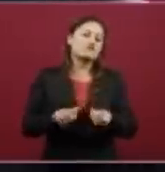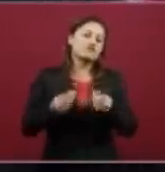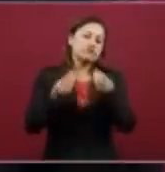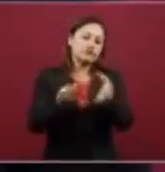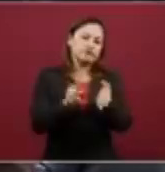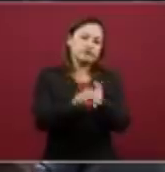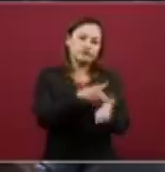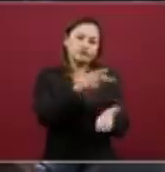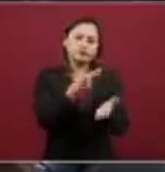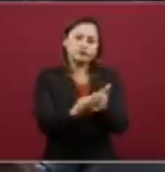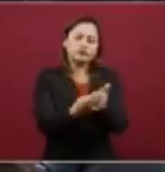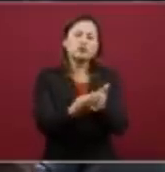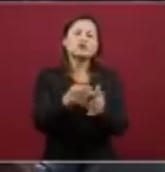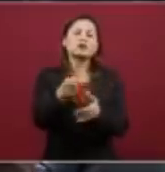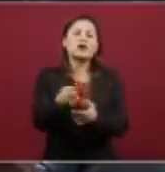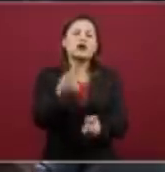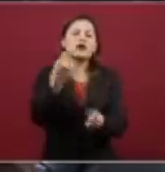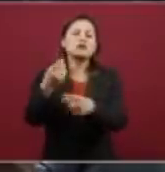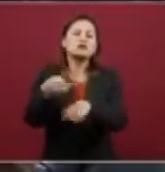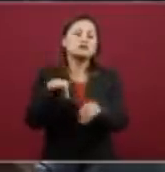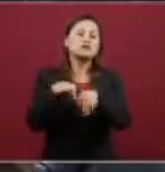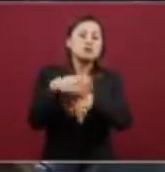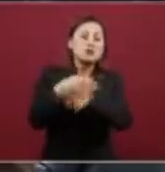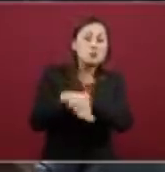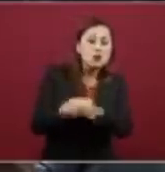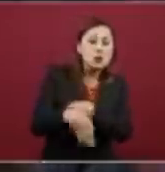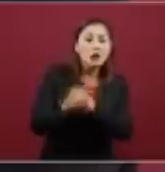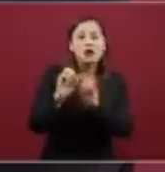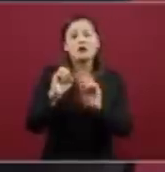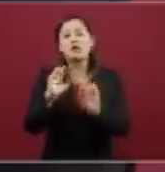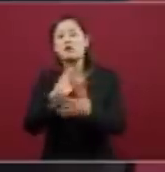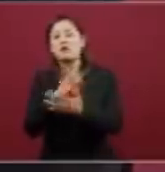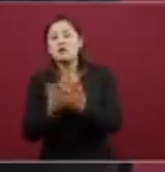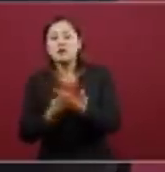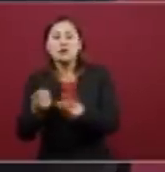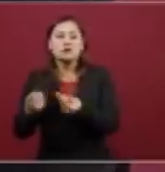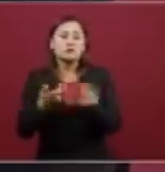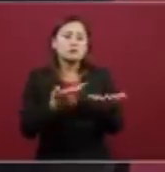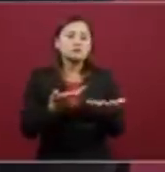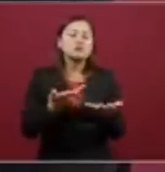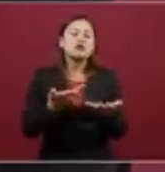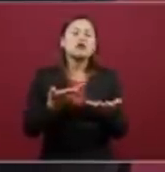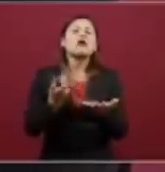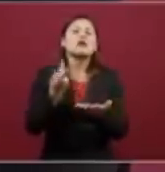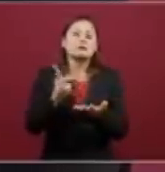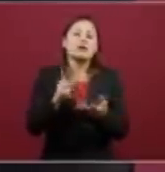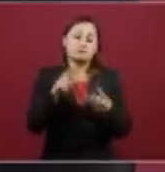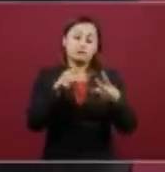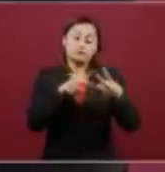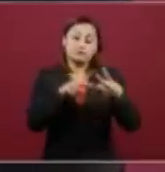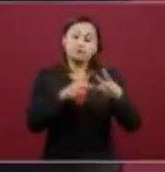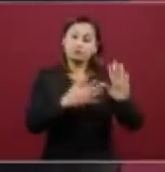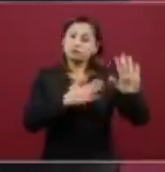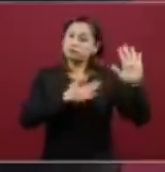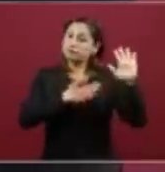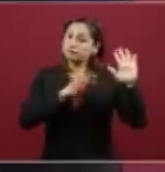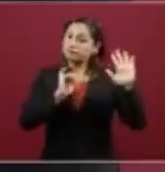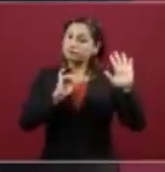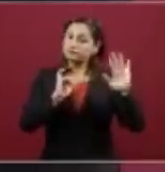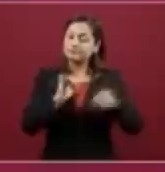son honorarios, son eventuales, pero sí tenemos ese compromiso. Entonces, si